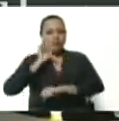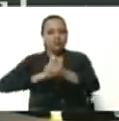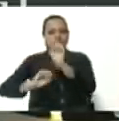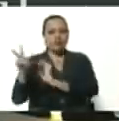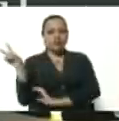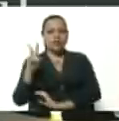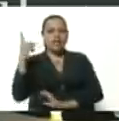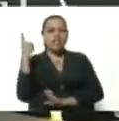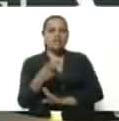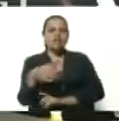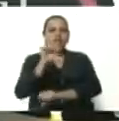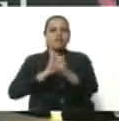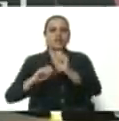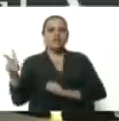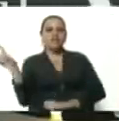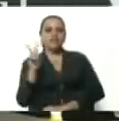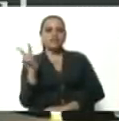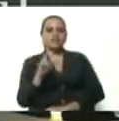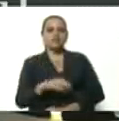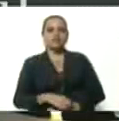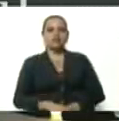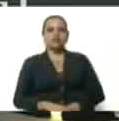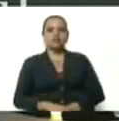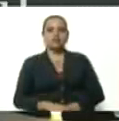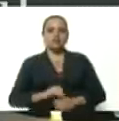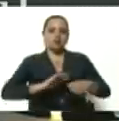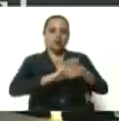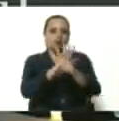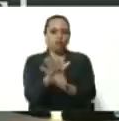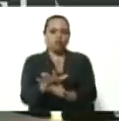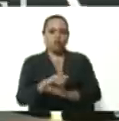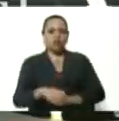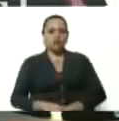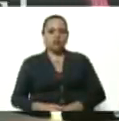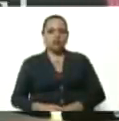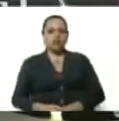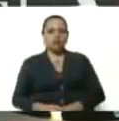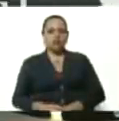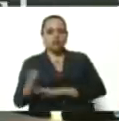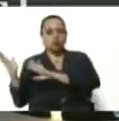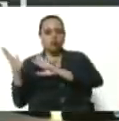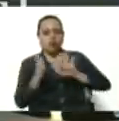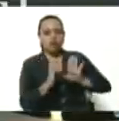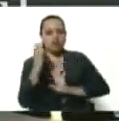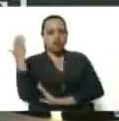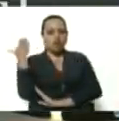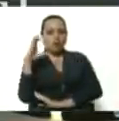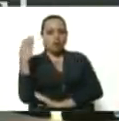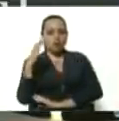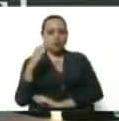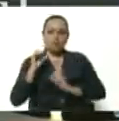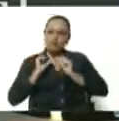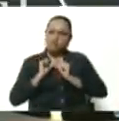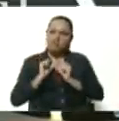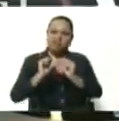hay que defender a Venezuela en este caso del coronavirus que nos mandan de allá. Y bueno,